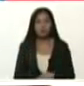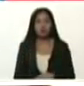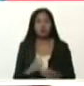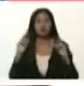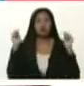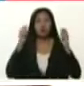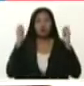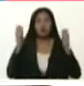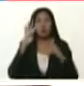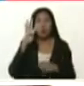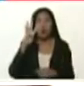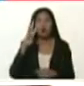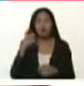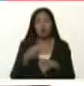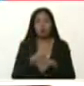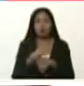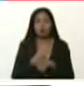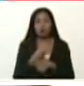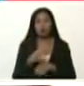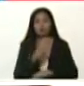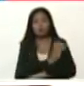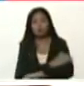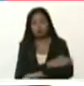triunfaron 4 gobernadores de la oposición,